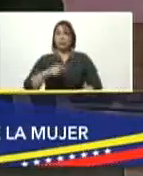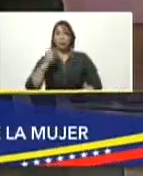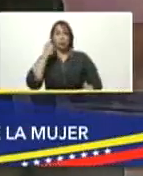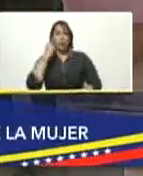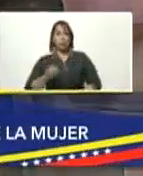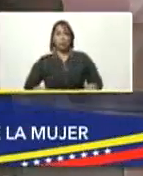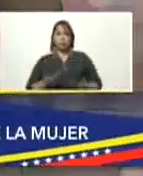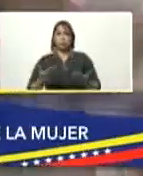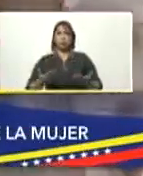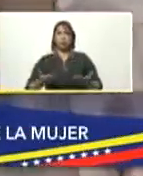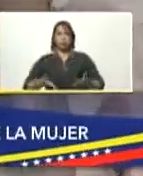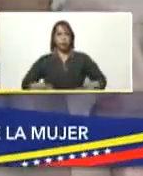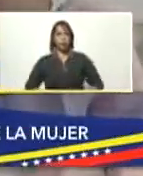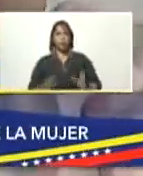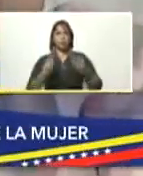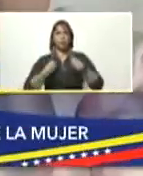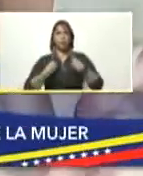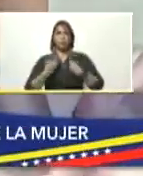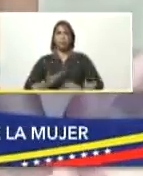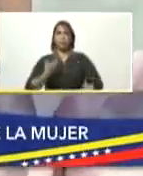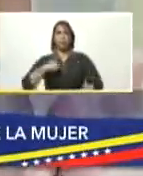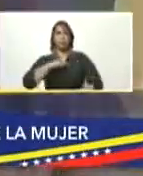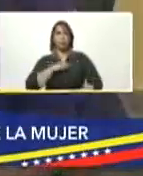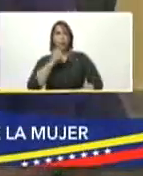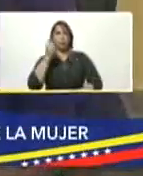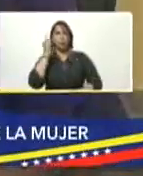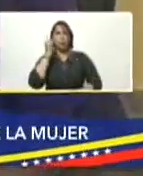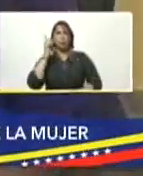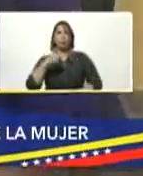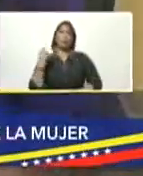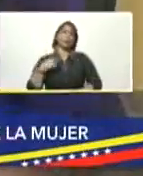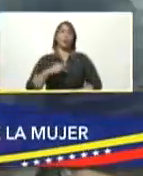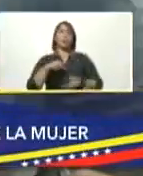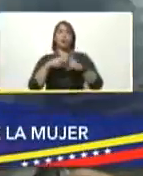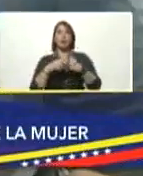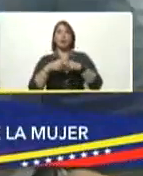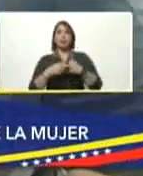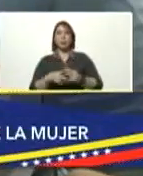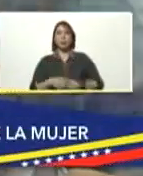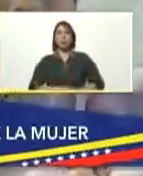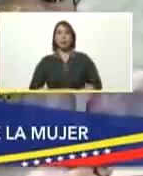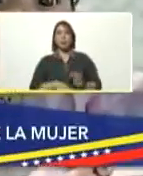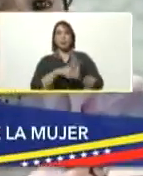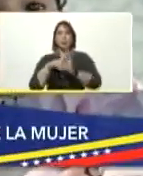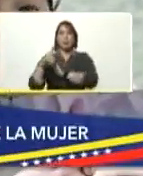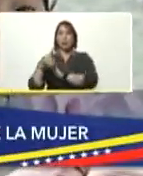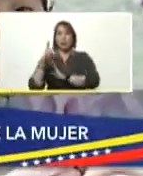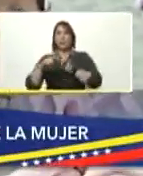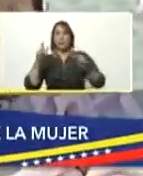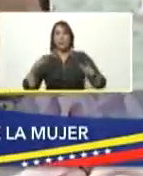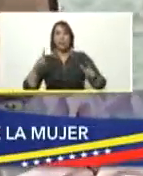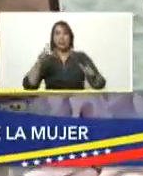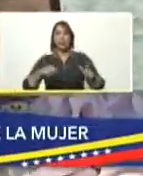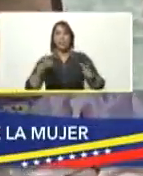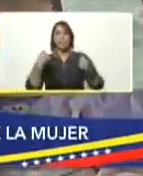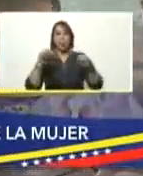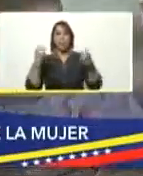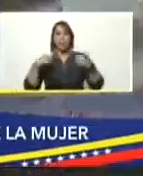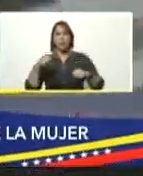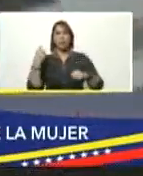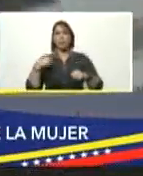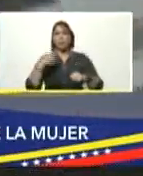da vida. Es importantísimo para nosotros eso, y por eso tenemos talleres de desarrollo personal, tenemos terapeutas,